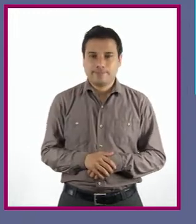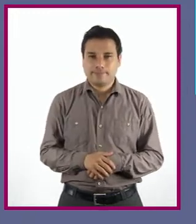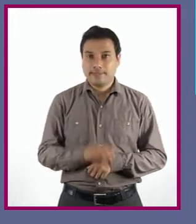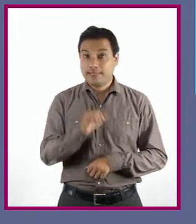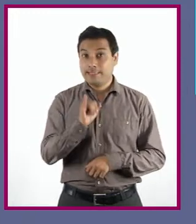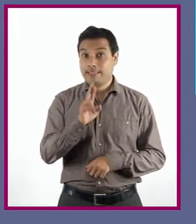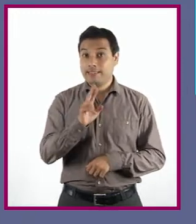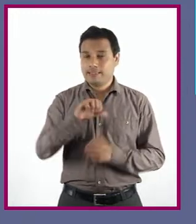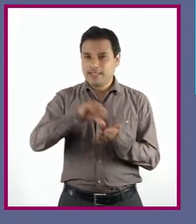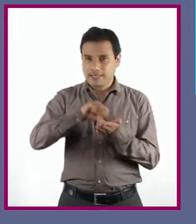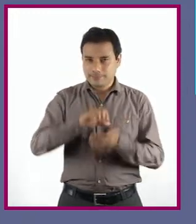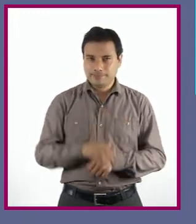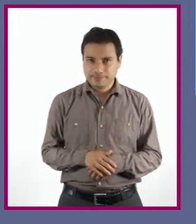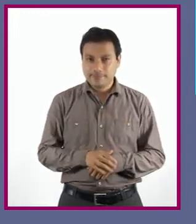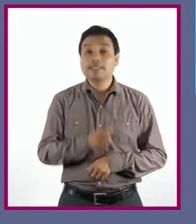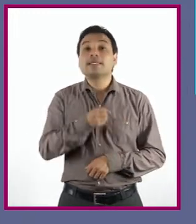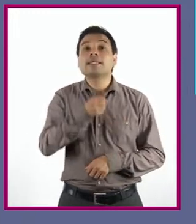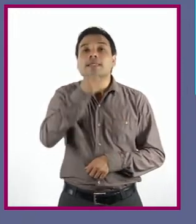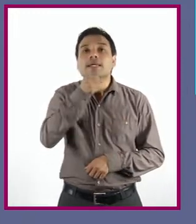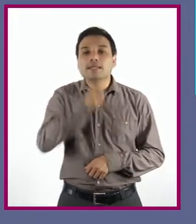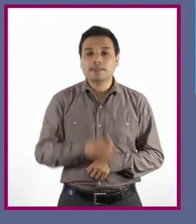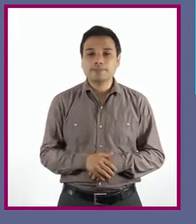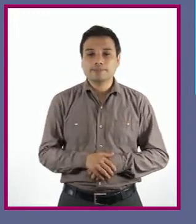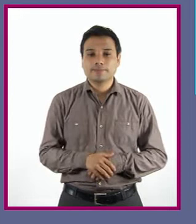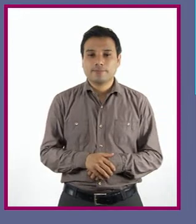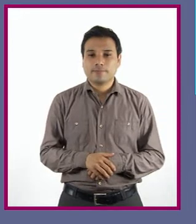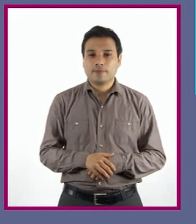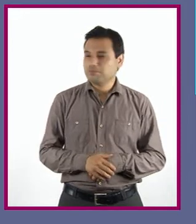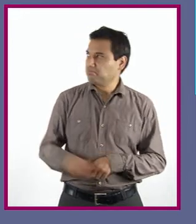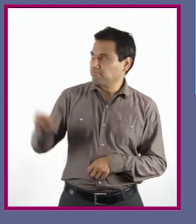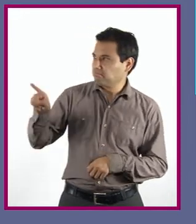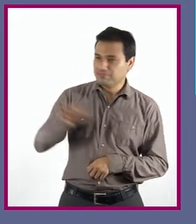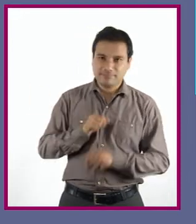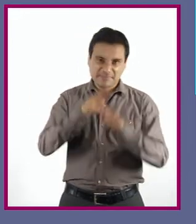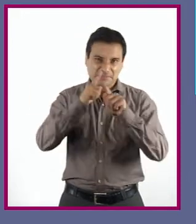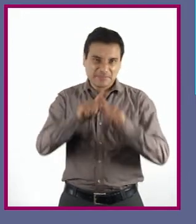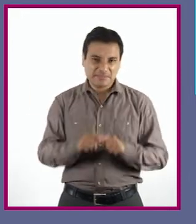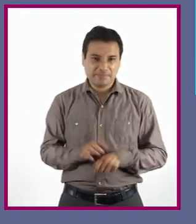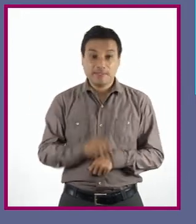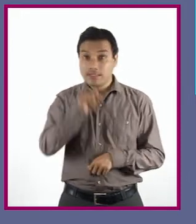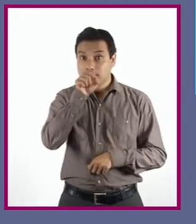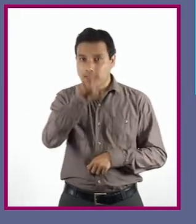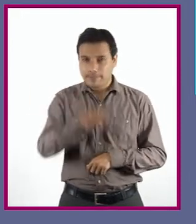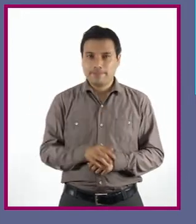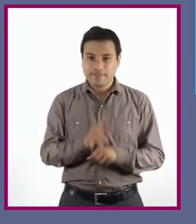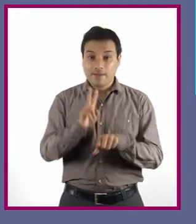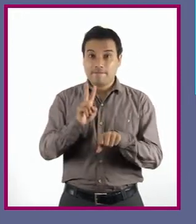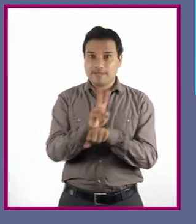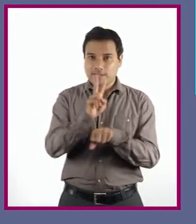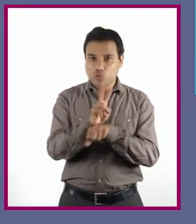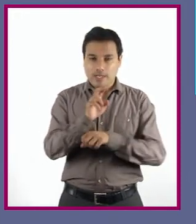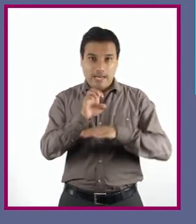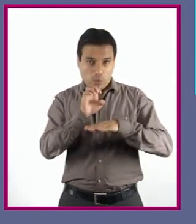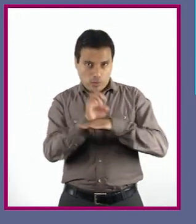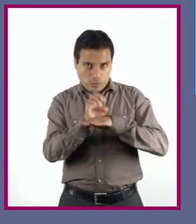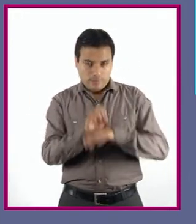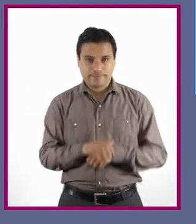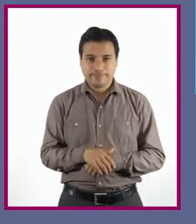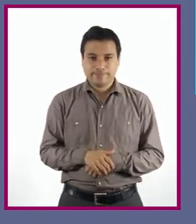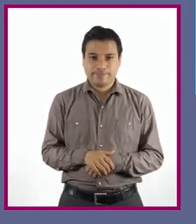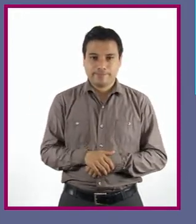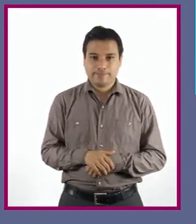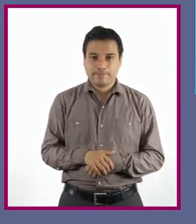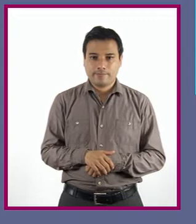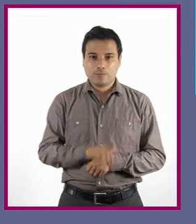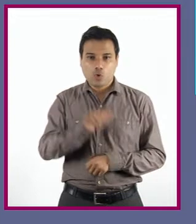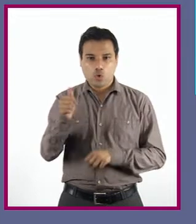Irán, Irak y Kuwait en Medio Oriente, Venezuela y Ecuador en América, y